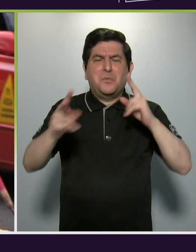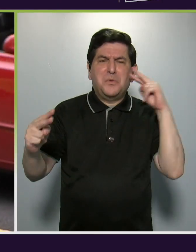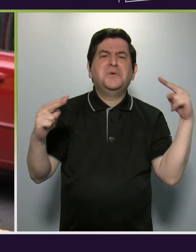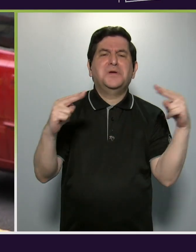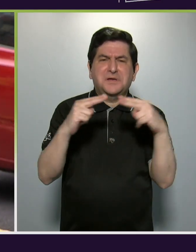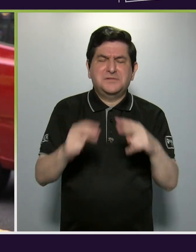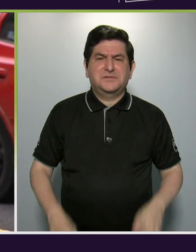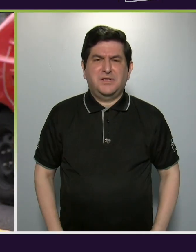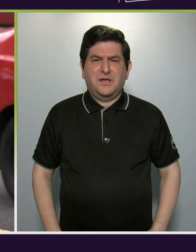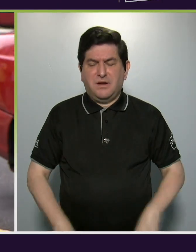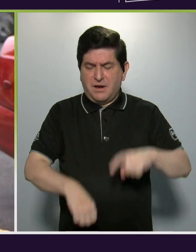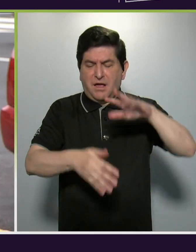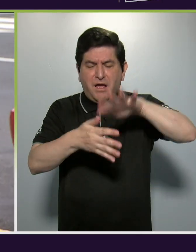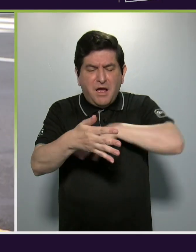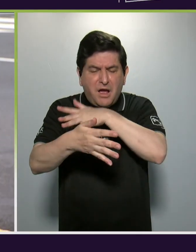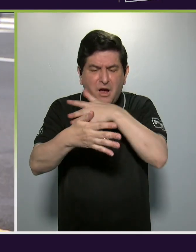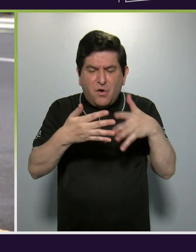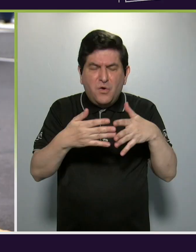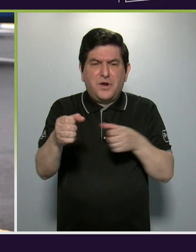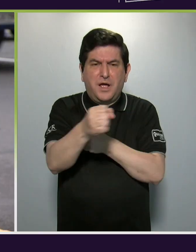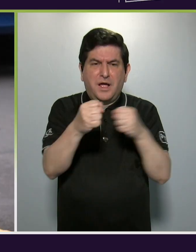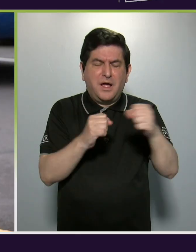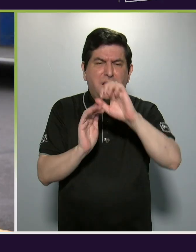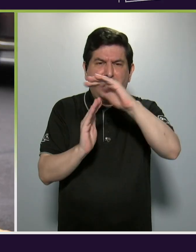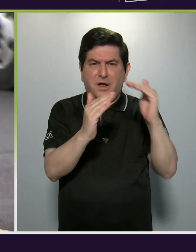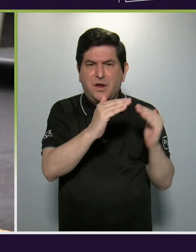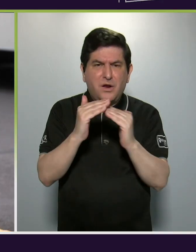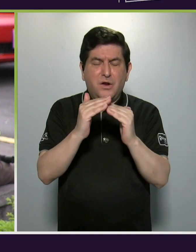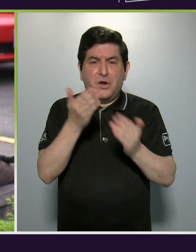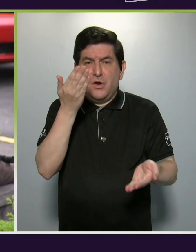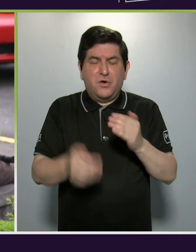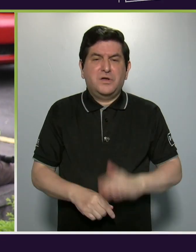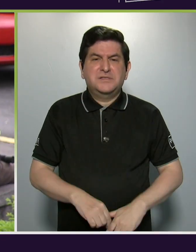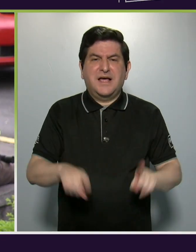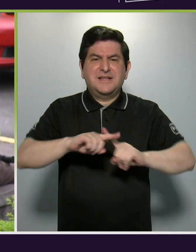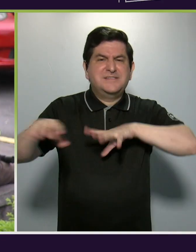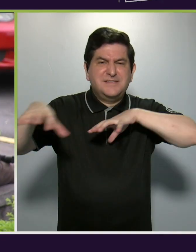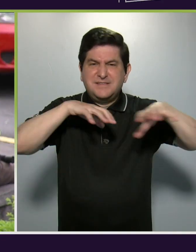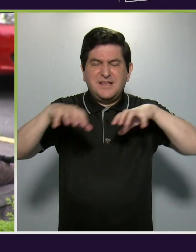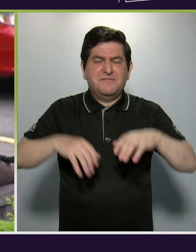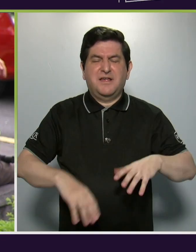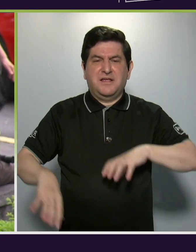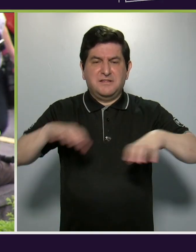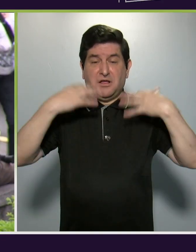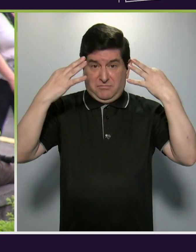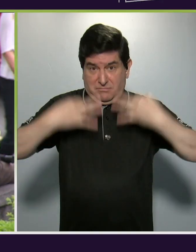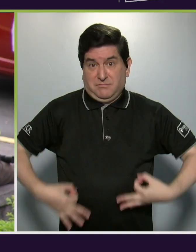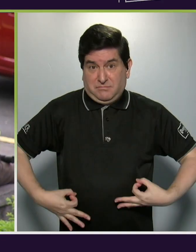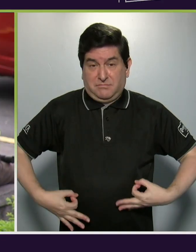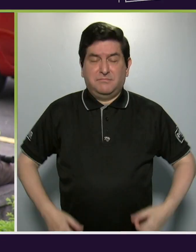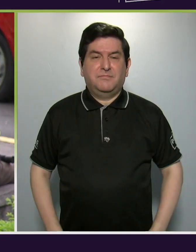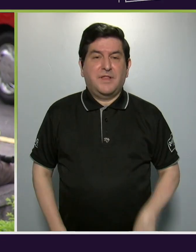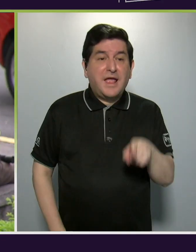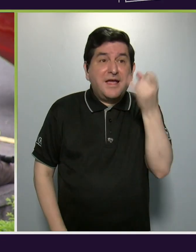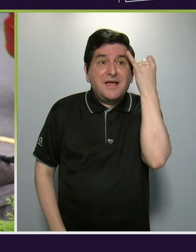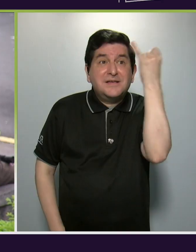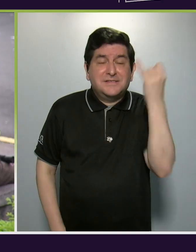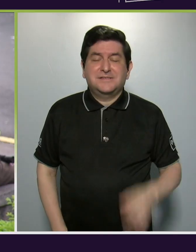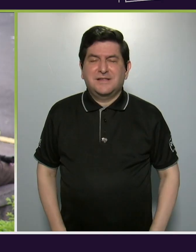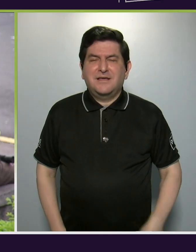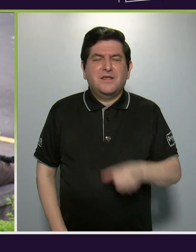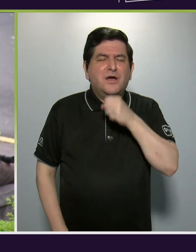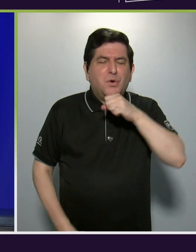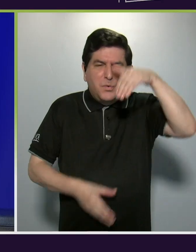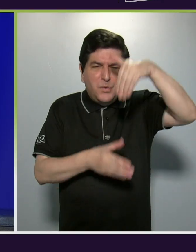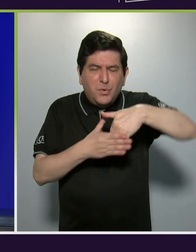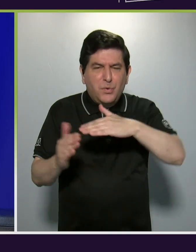qué horario tal vez en el salón comunal hay zumba o alguna otra actividad de ejercicios, ¿verdad? Entonces, claro, esta idea de envejecer en comunidad es que